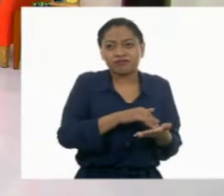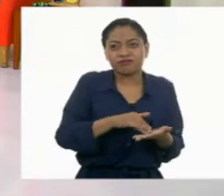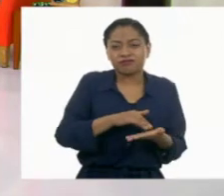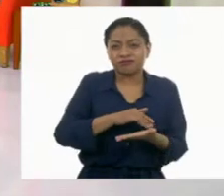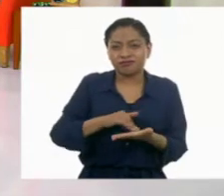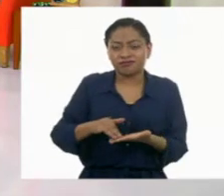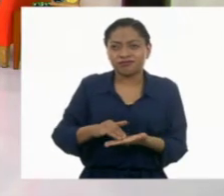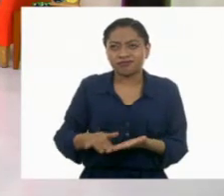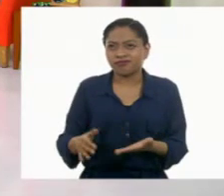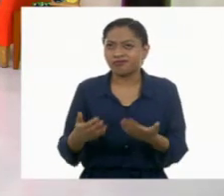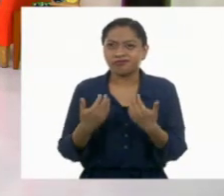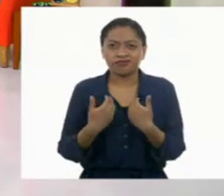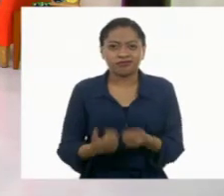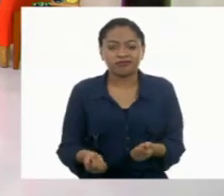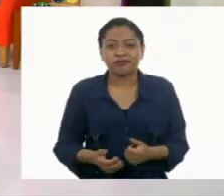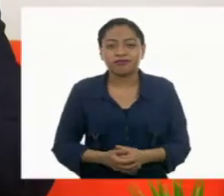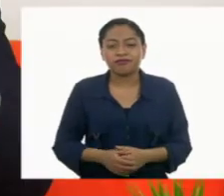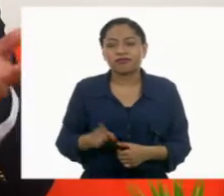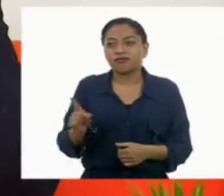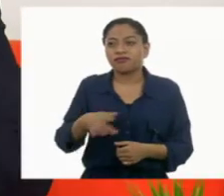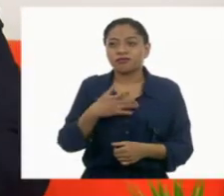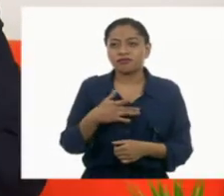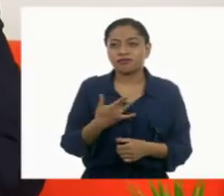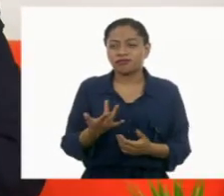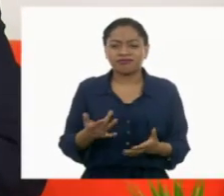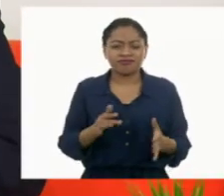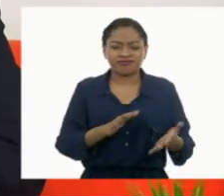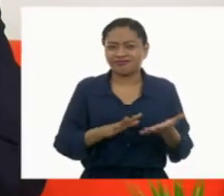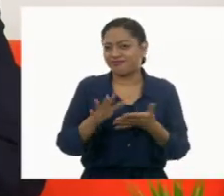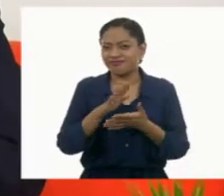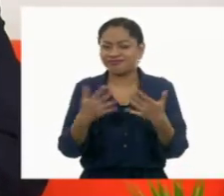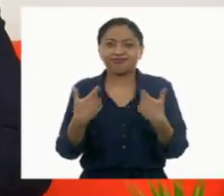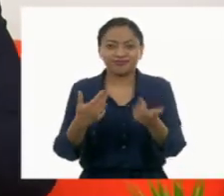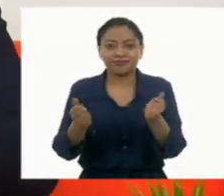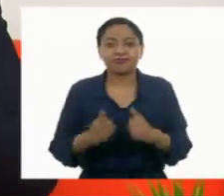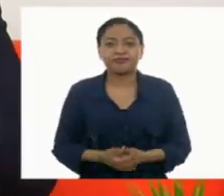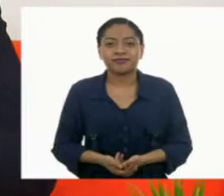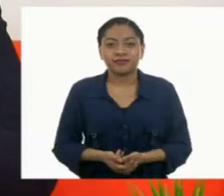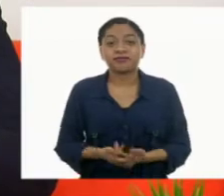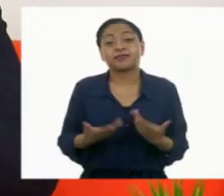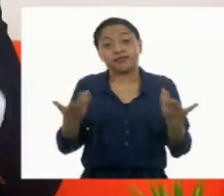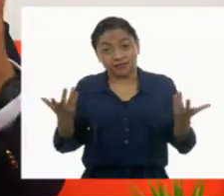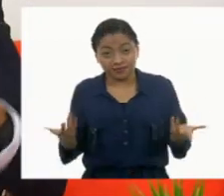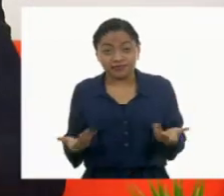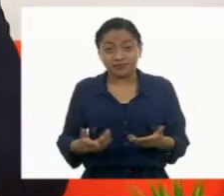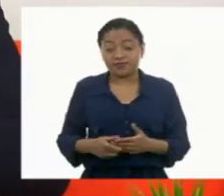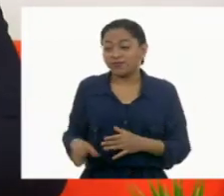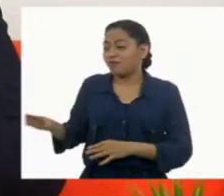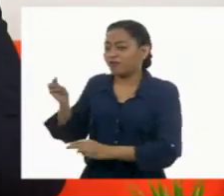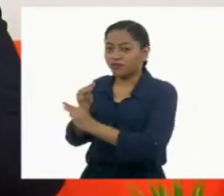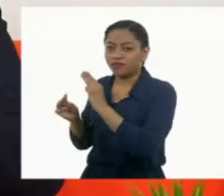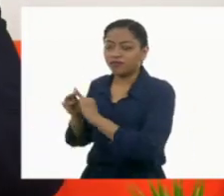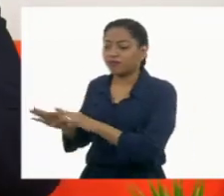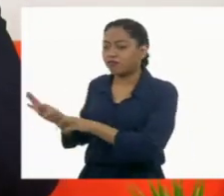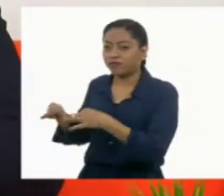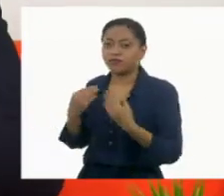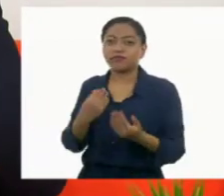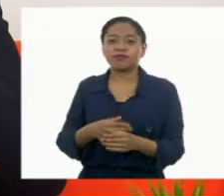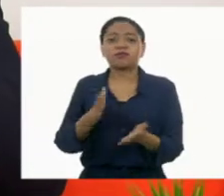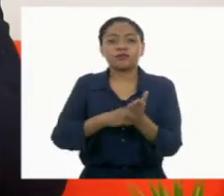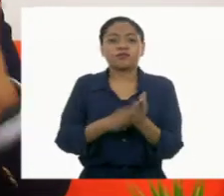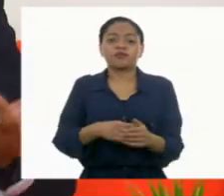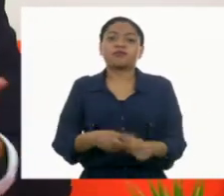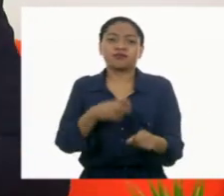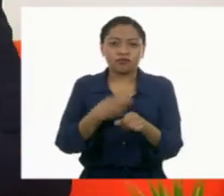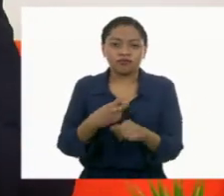sentido educativo y puede distraer y confundir a los estudiantes. Pero todos esos elementos con cartoncillo, con